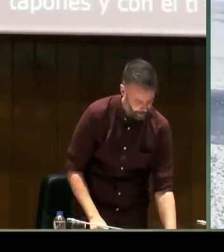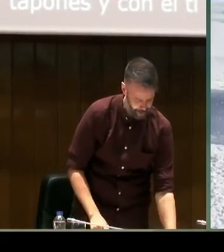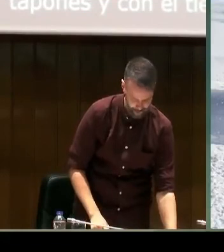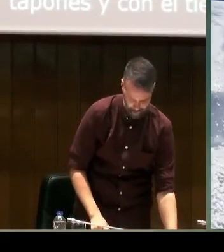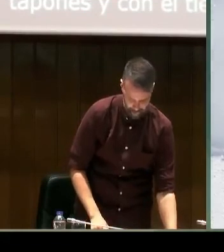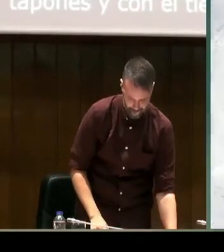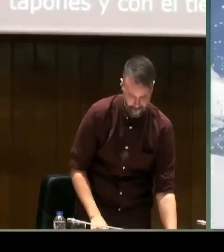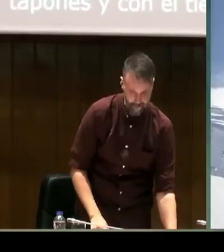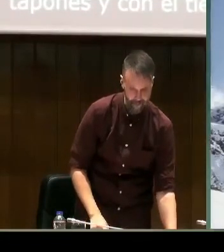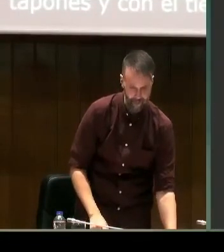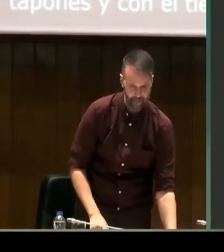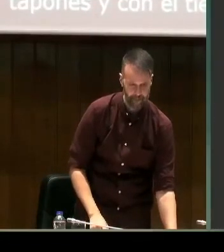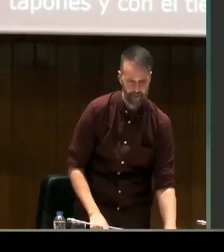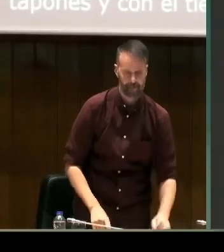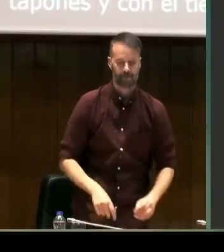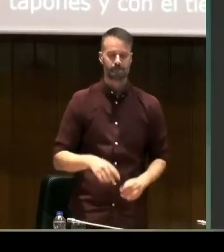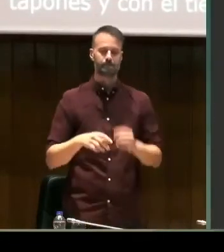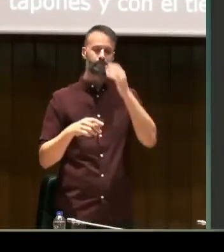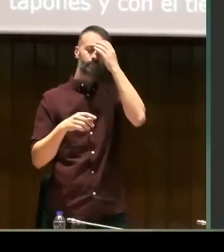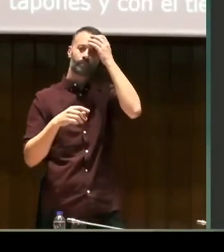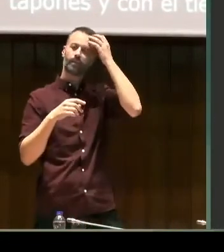lo positivo que aporta la sordera.